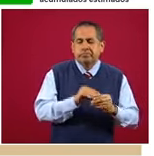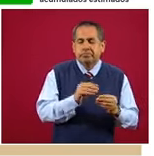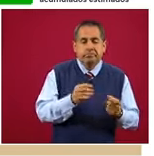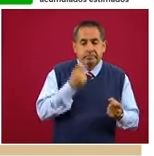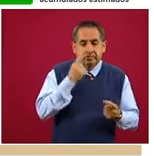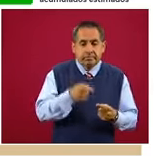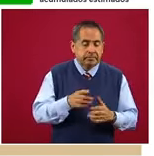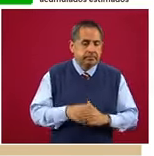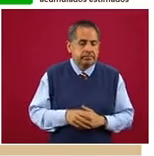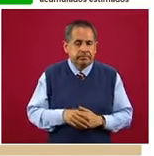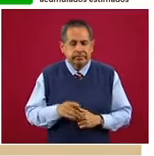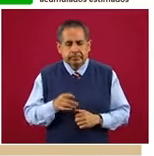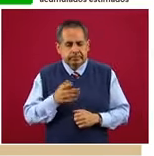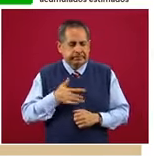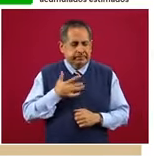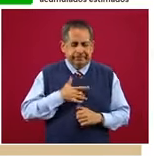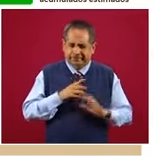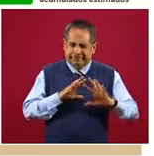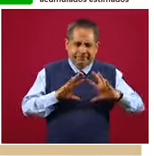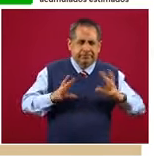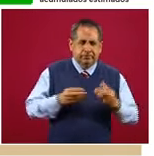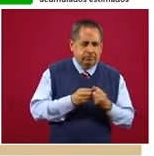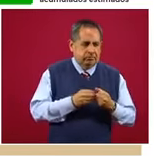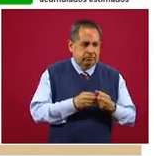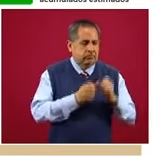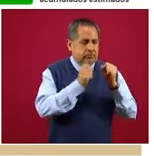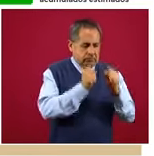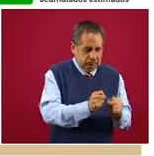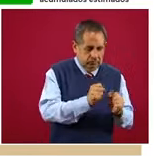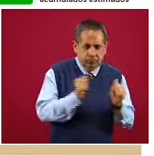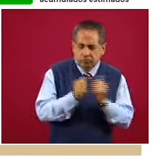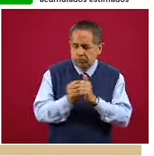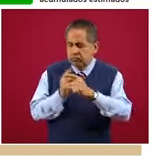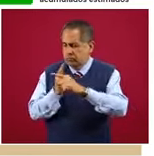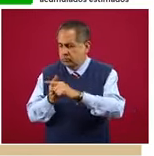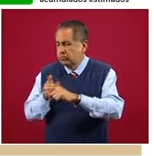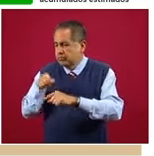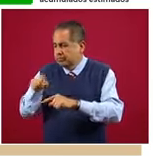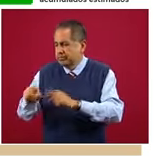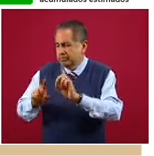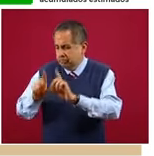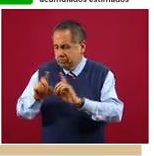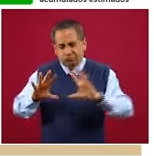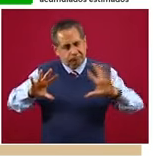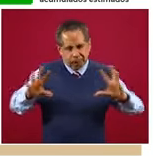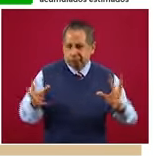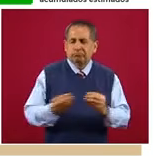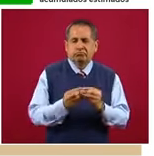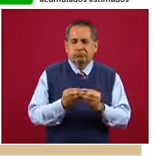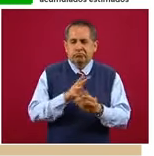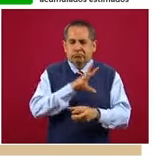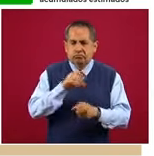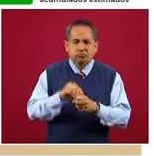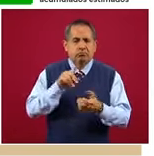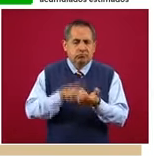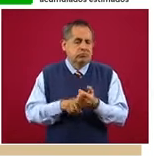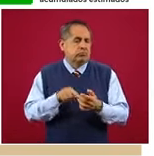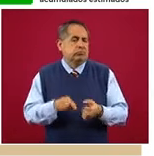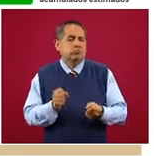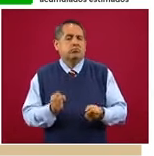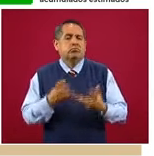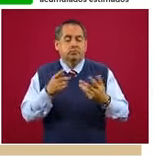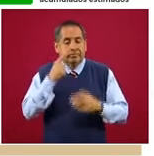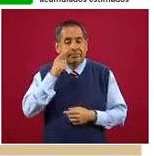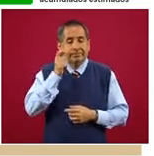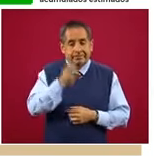En esta estimamos todos los casos, es decir, ese porcentaje de positividad lo seguimos aplicando a los casos confirmados